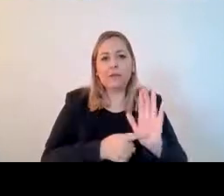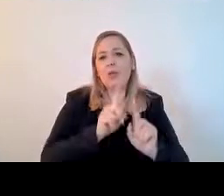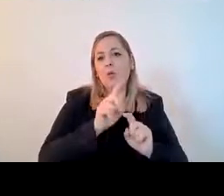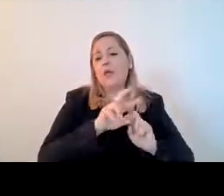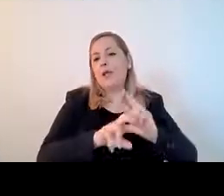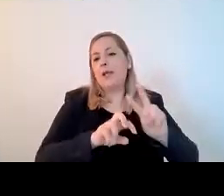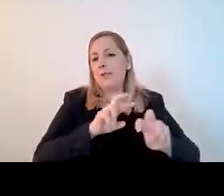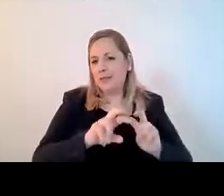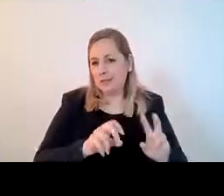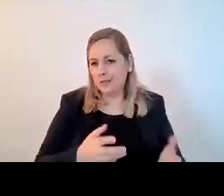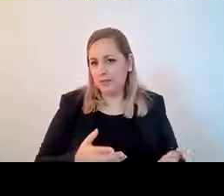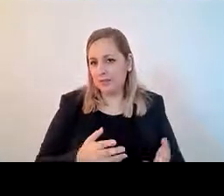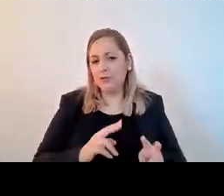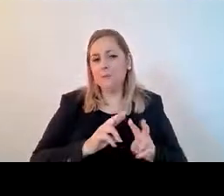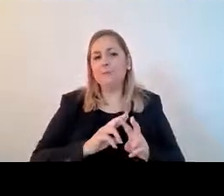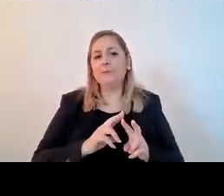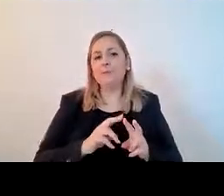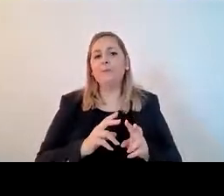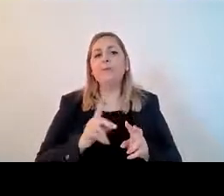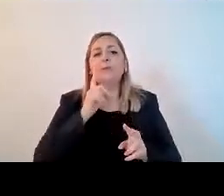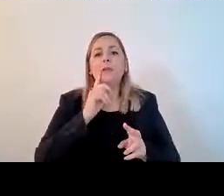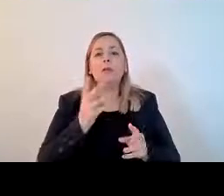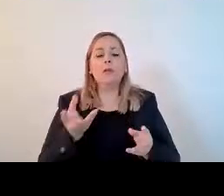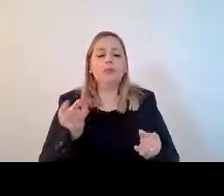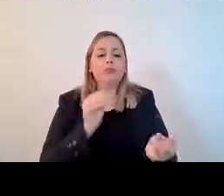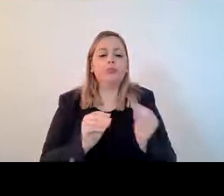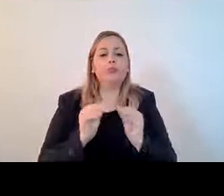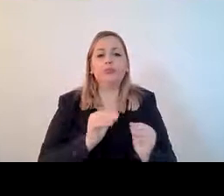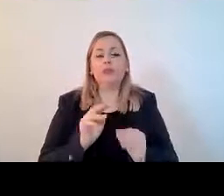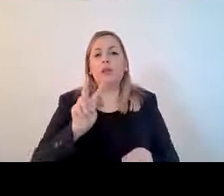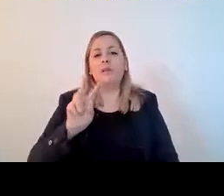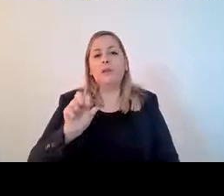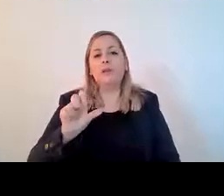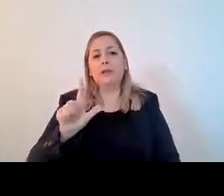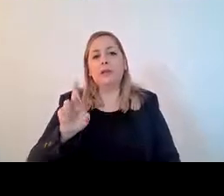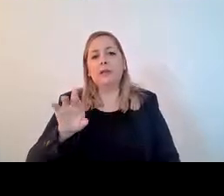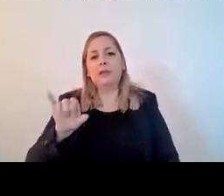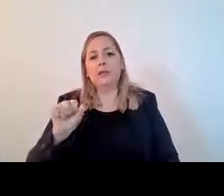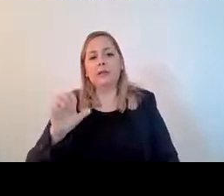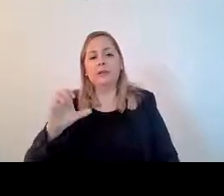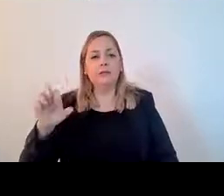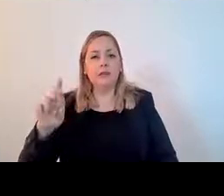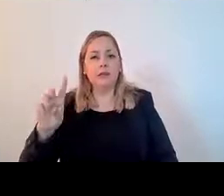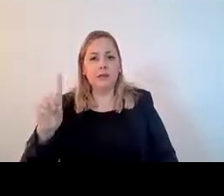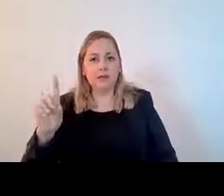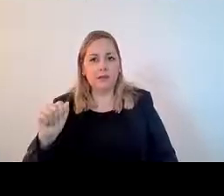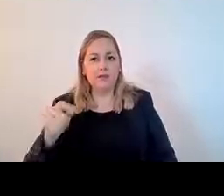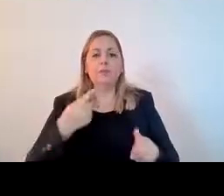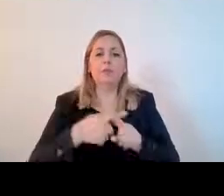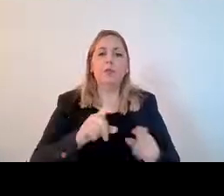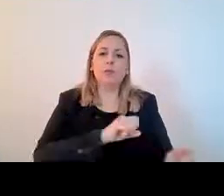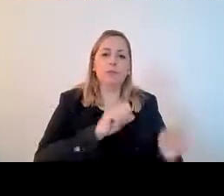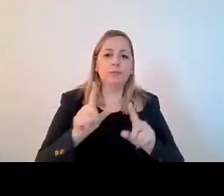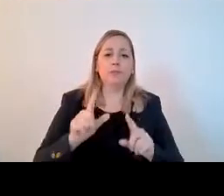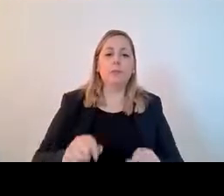de preferencia, hizo la recopilación Valeria Cerda, donde la siguiente, por favor.